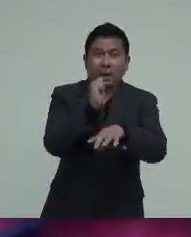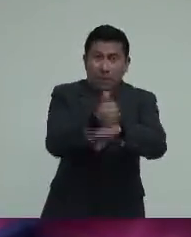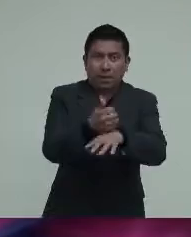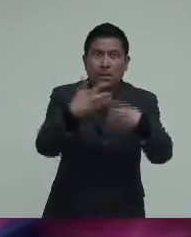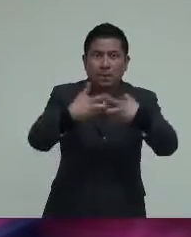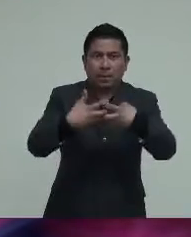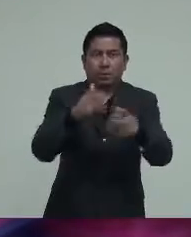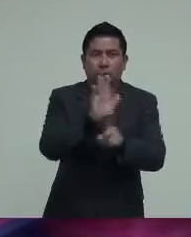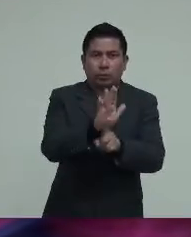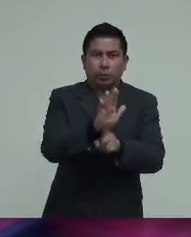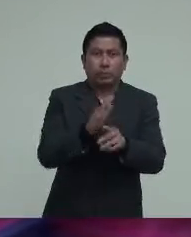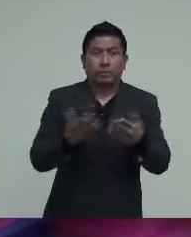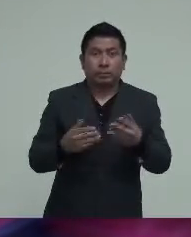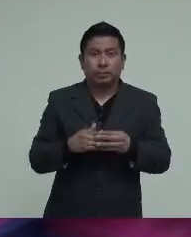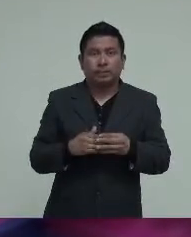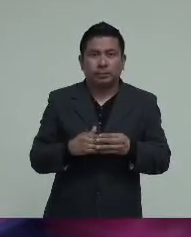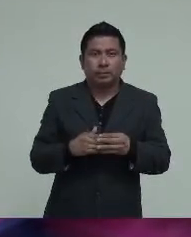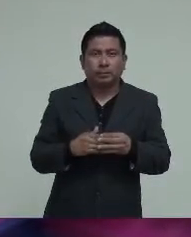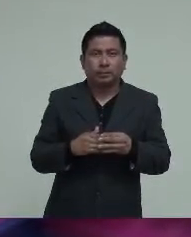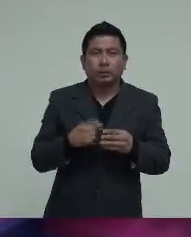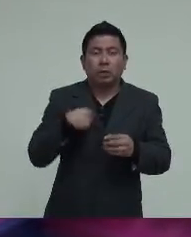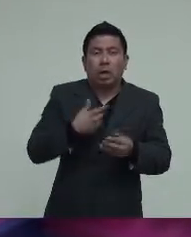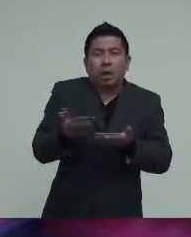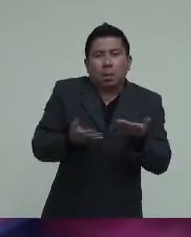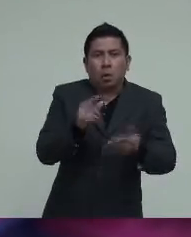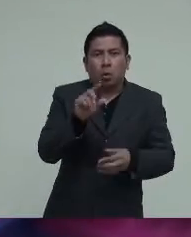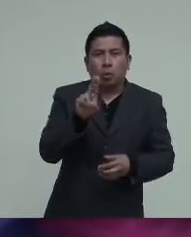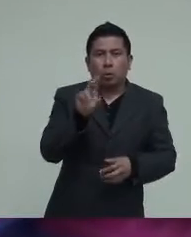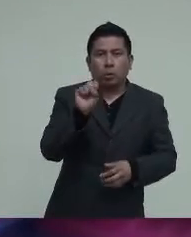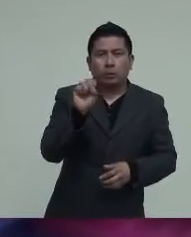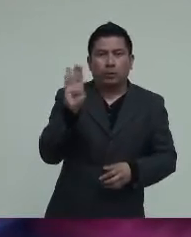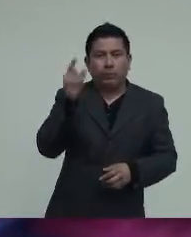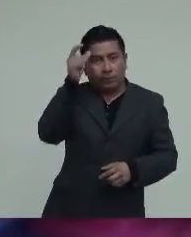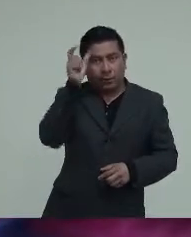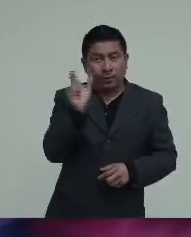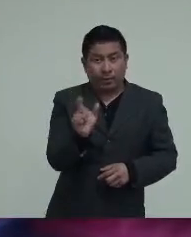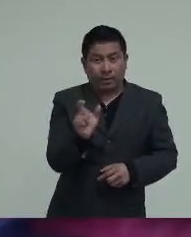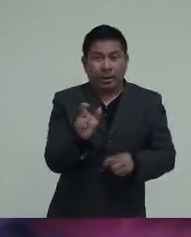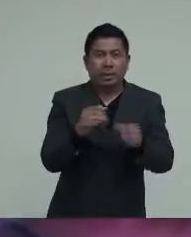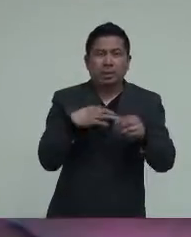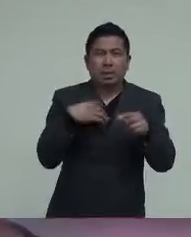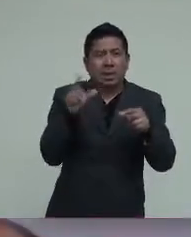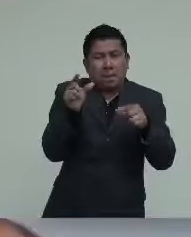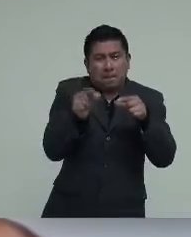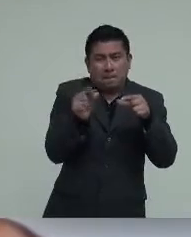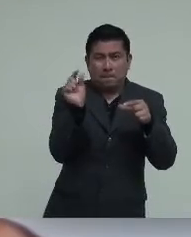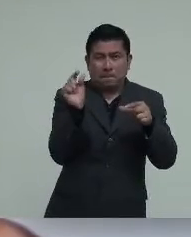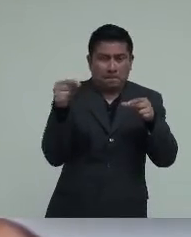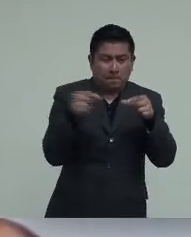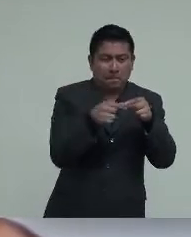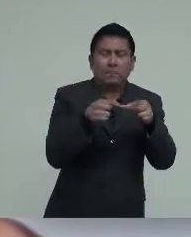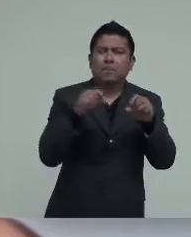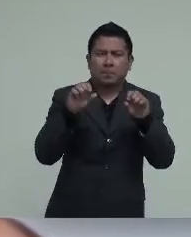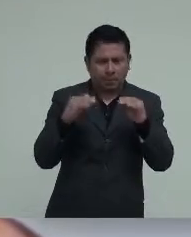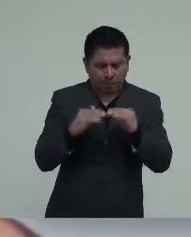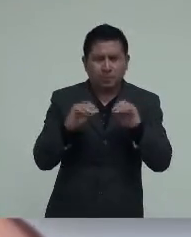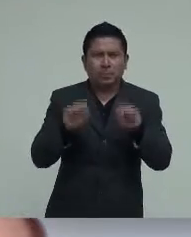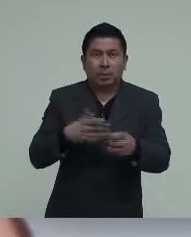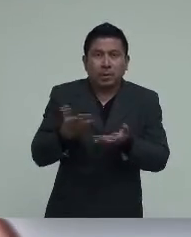emprendedora que tiene. Pues vendo memorias USB, vendo micros USB también